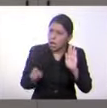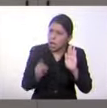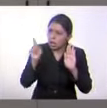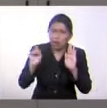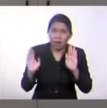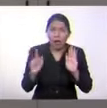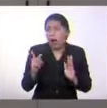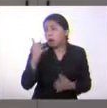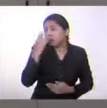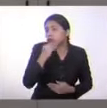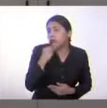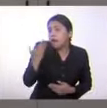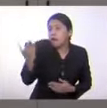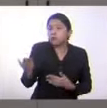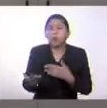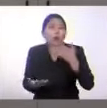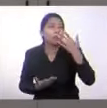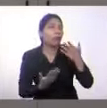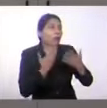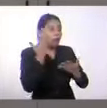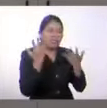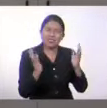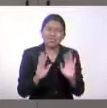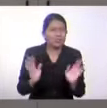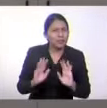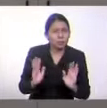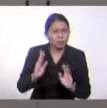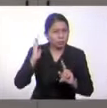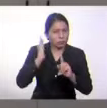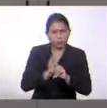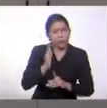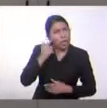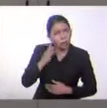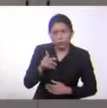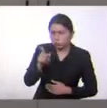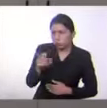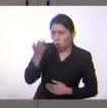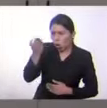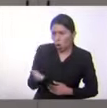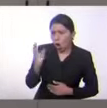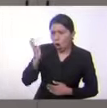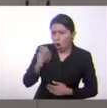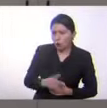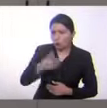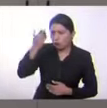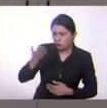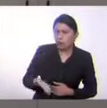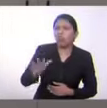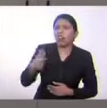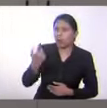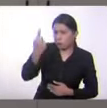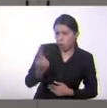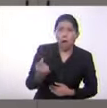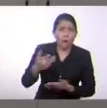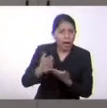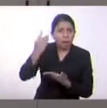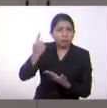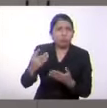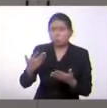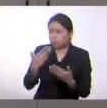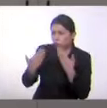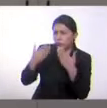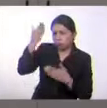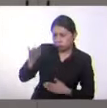embellecer el lenguaje, sino que lo hace propiamente referencial. ¿Por qué? Porque su objetivo no es causar un